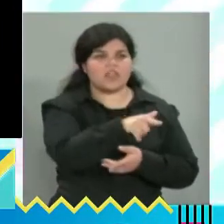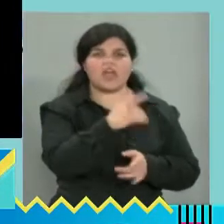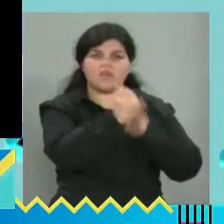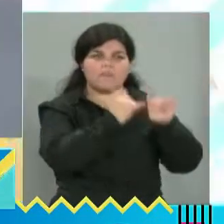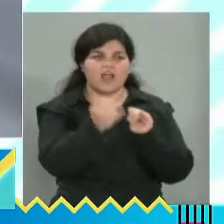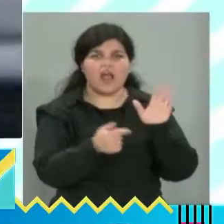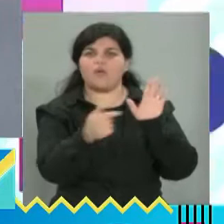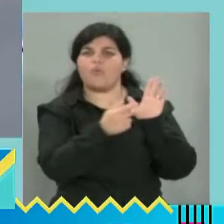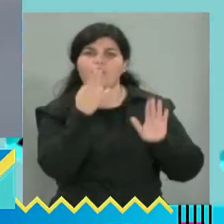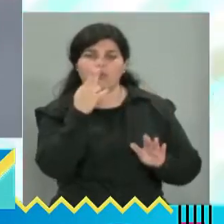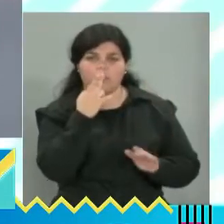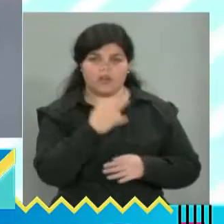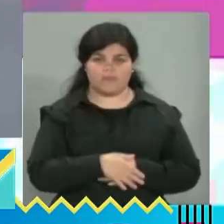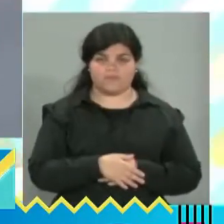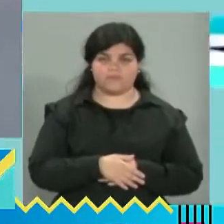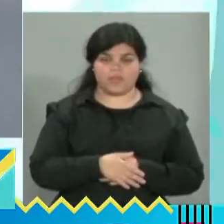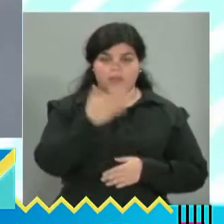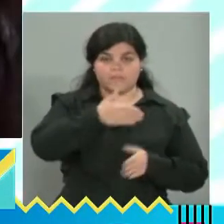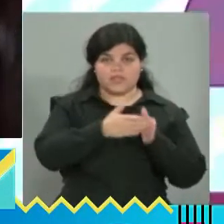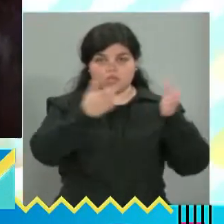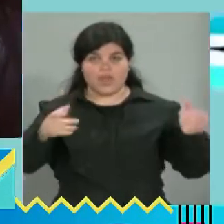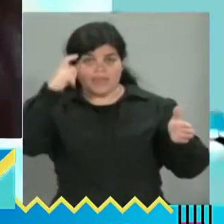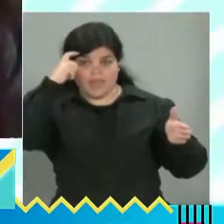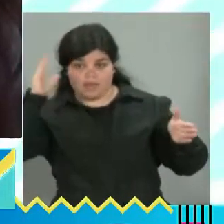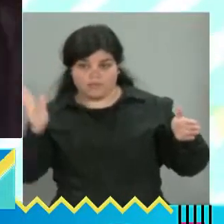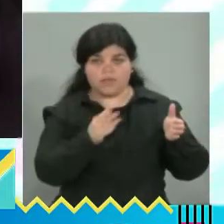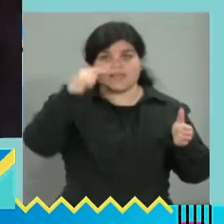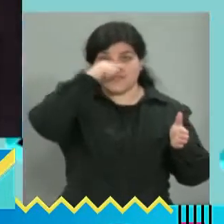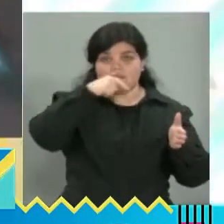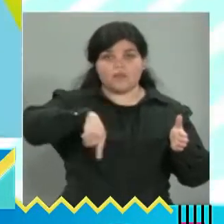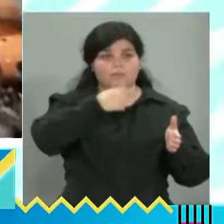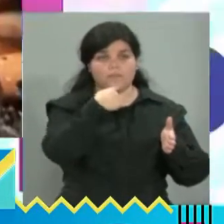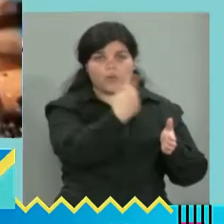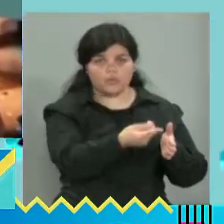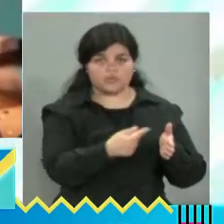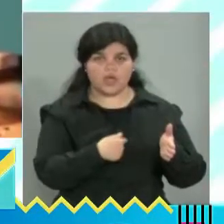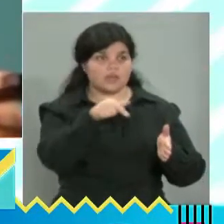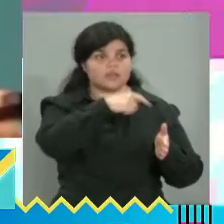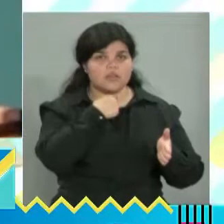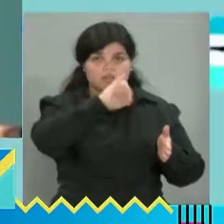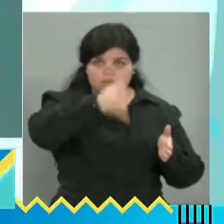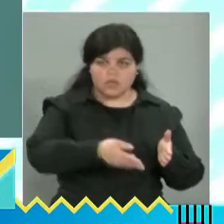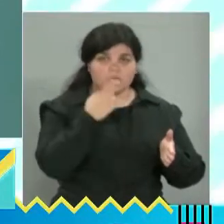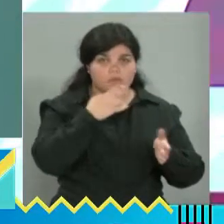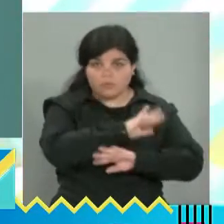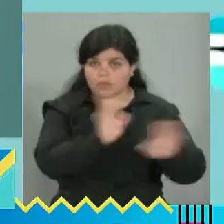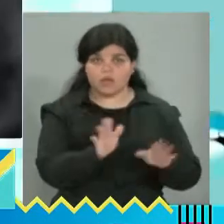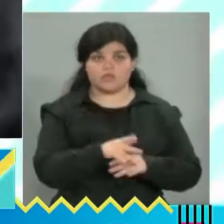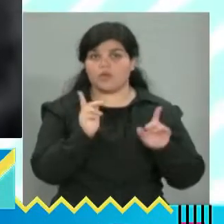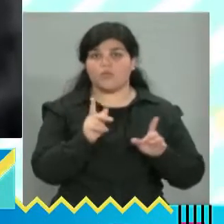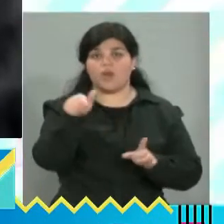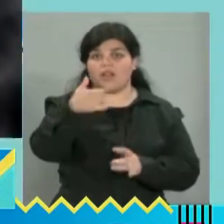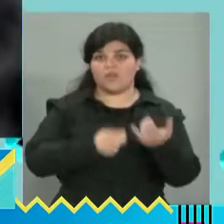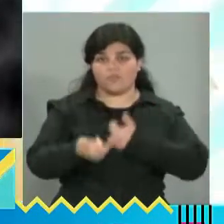paciente, 7 de cada 10 pacientes que consultan, si uno les dice que quiere dejar de fumar, aprovechar a esos pacientes, como dice el